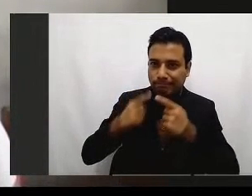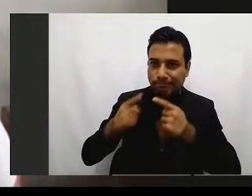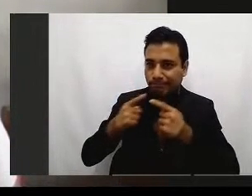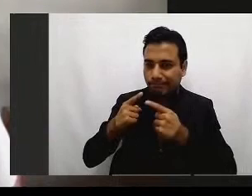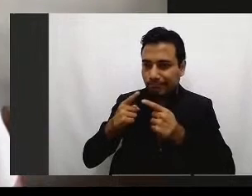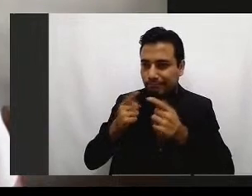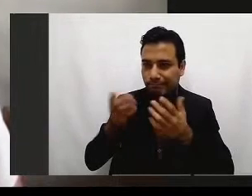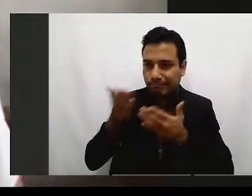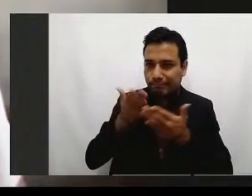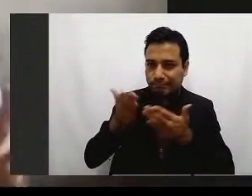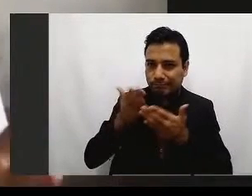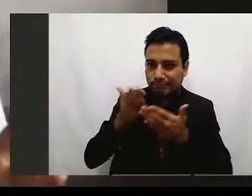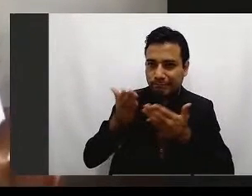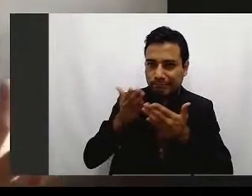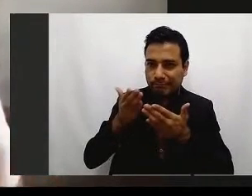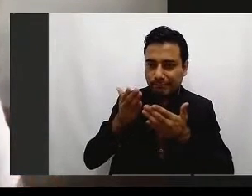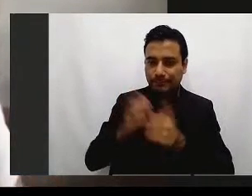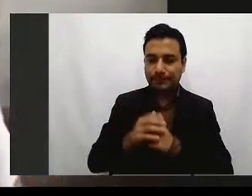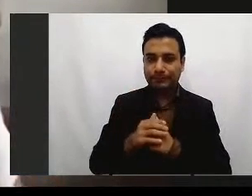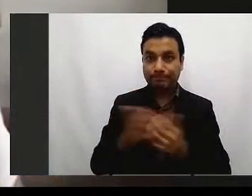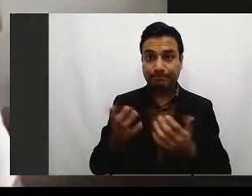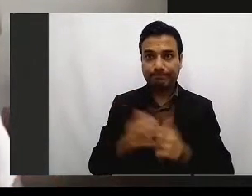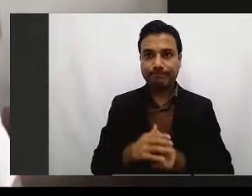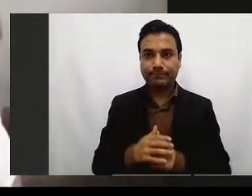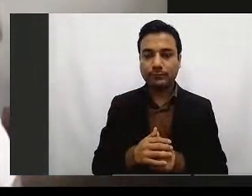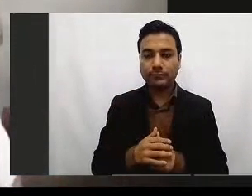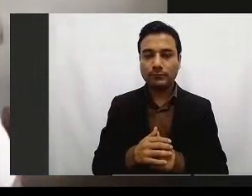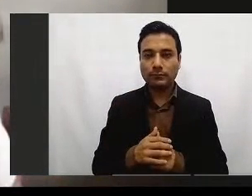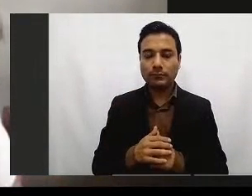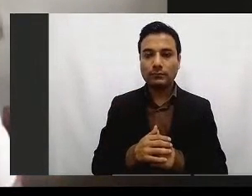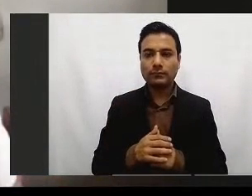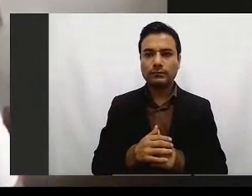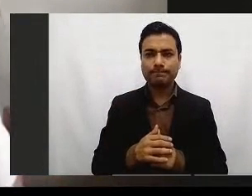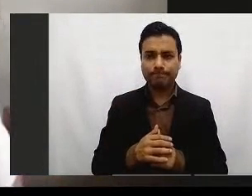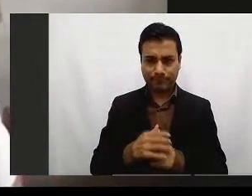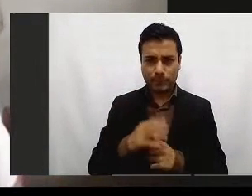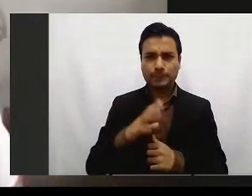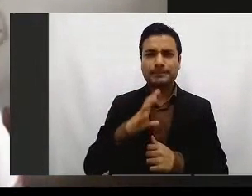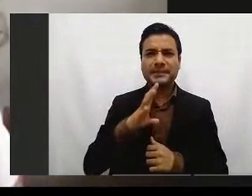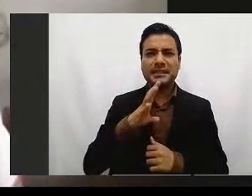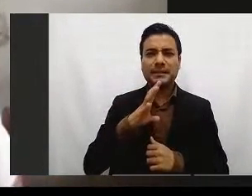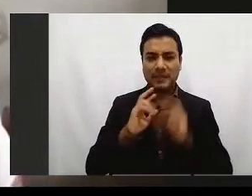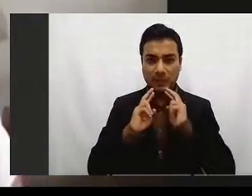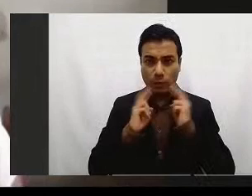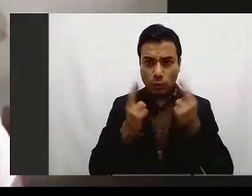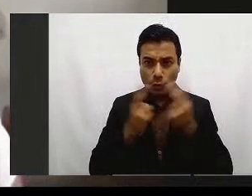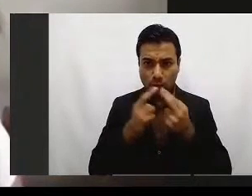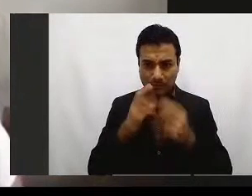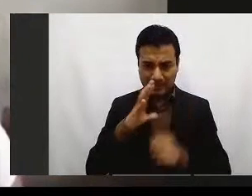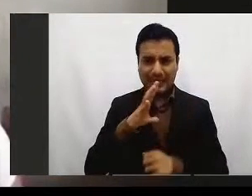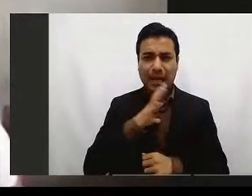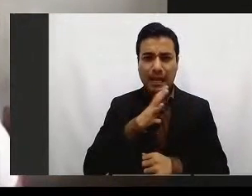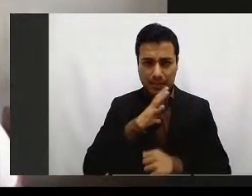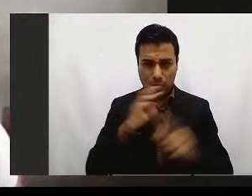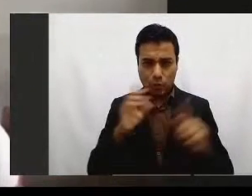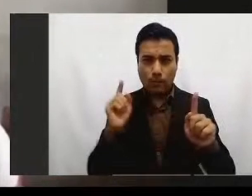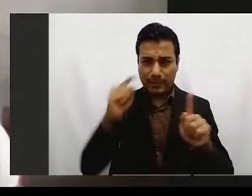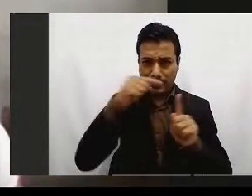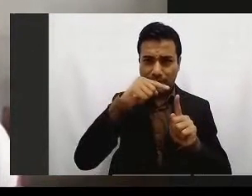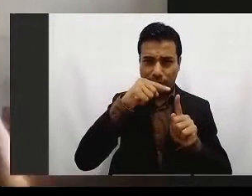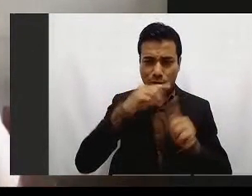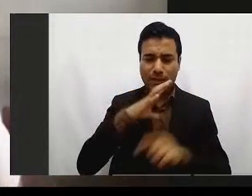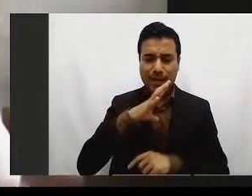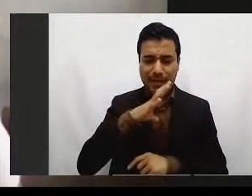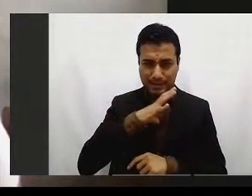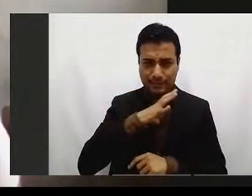colectiva, pero saber que igual y teníamos un objetivo en esa sesión y confiábamos que íbamos a llegar al objetivo final, pero eso se iba